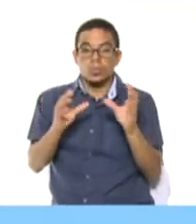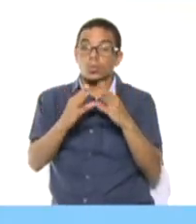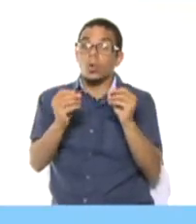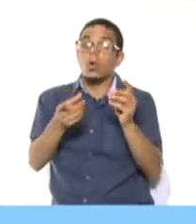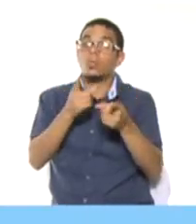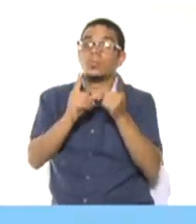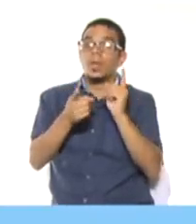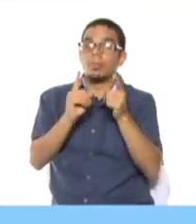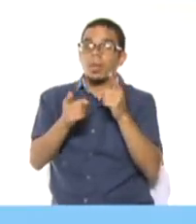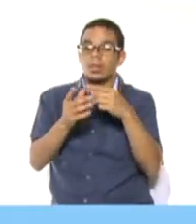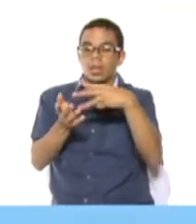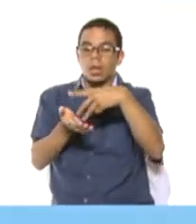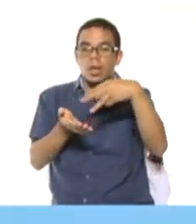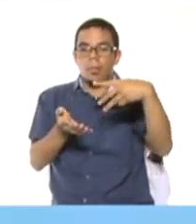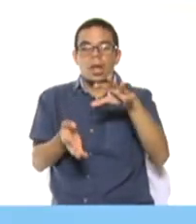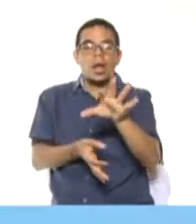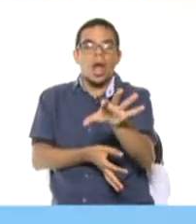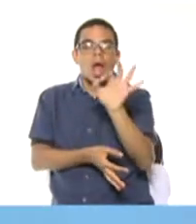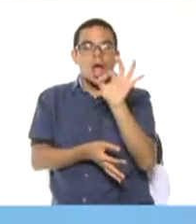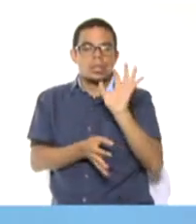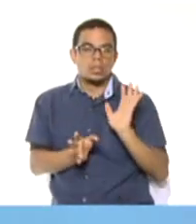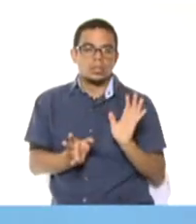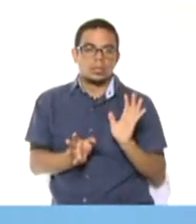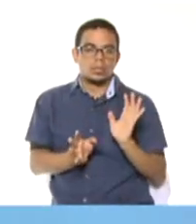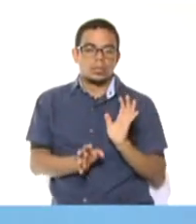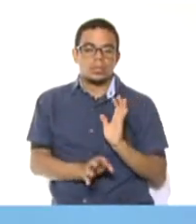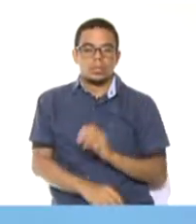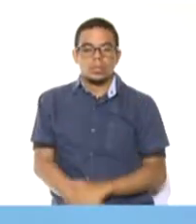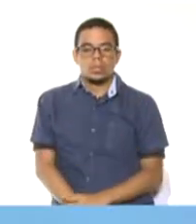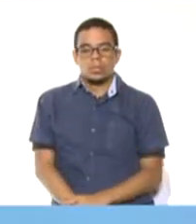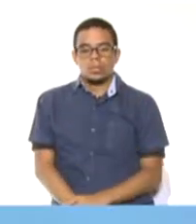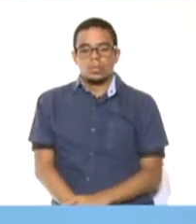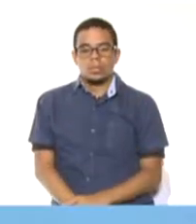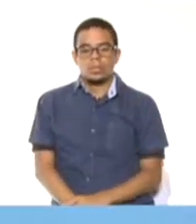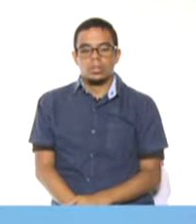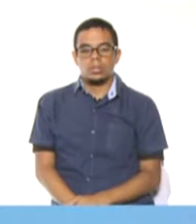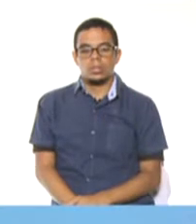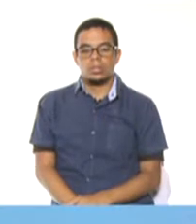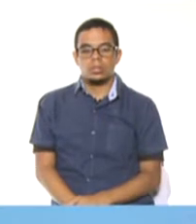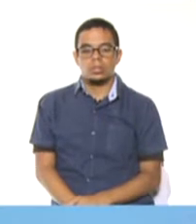utilizar en ese momento, o el borde. Por aquí,